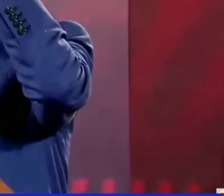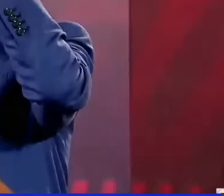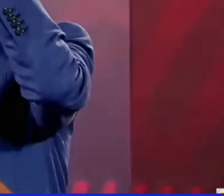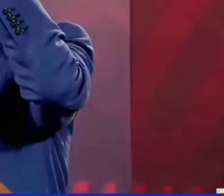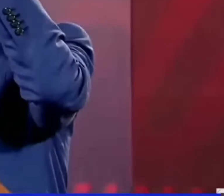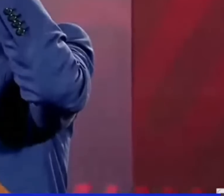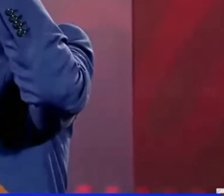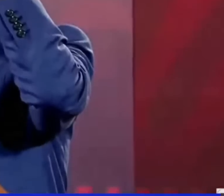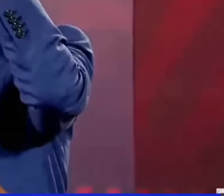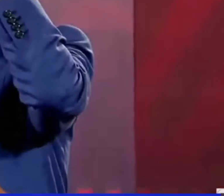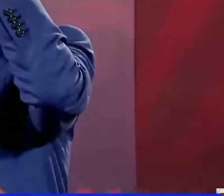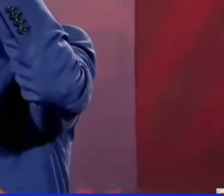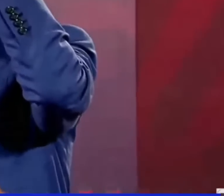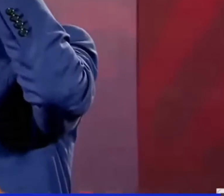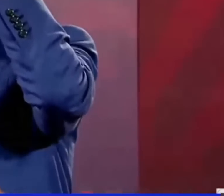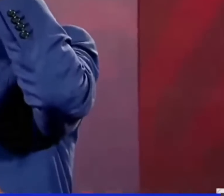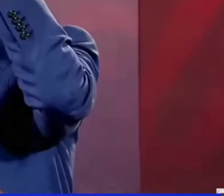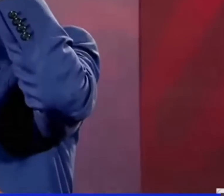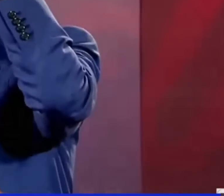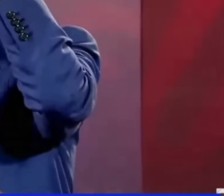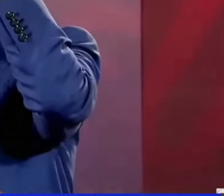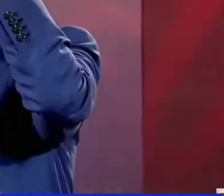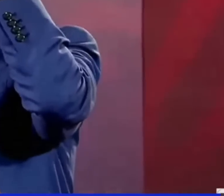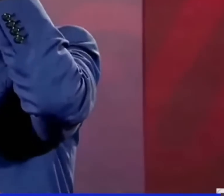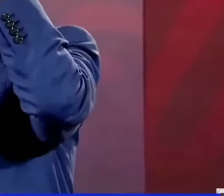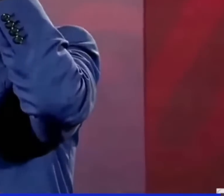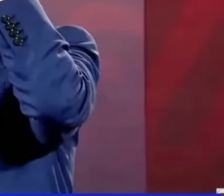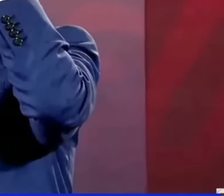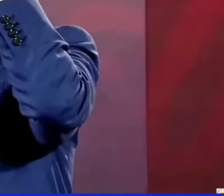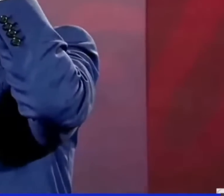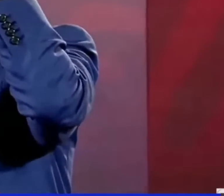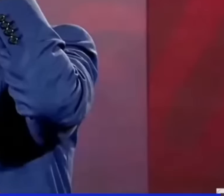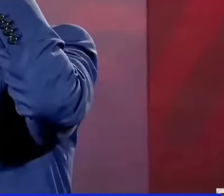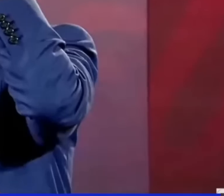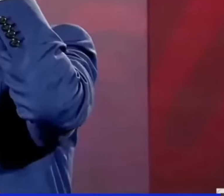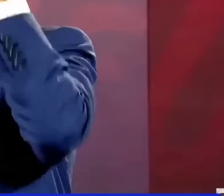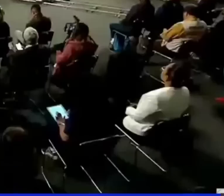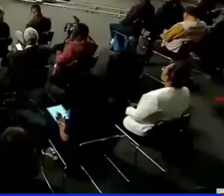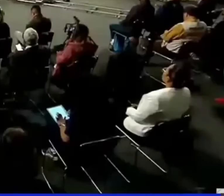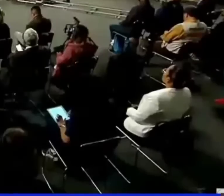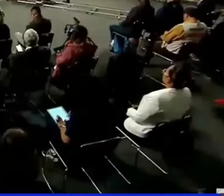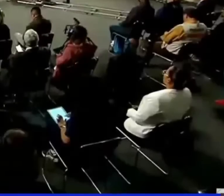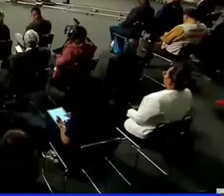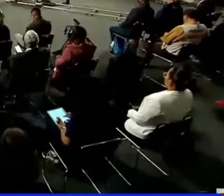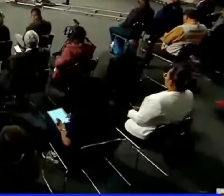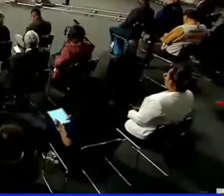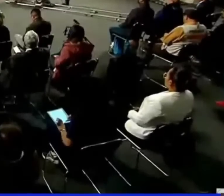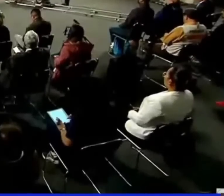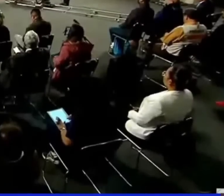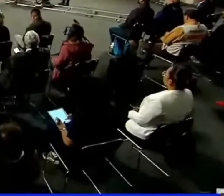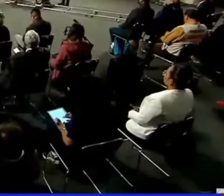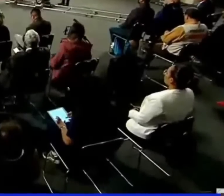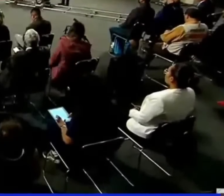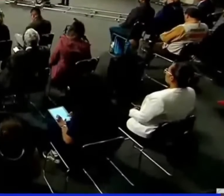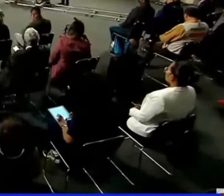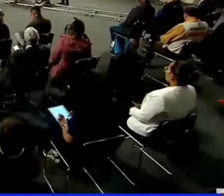Florida de que el gobierno de México tenía razón.